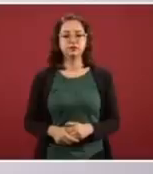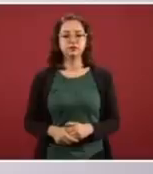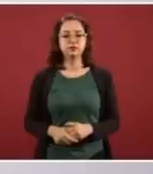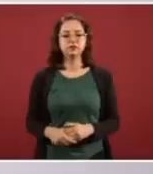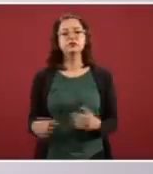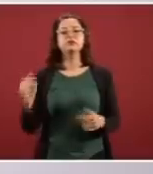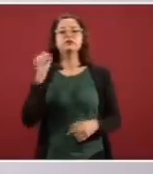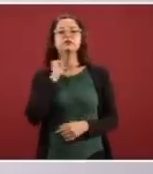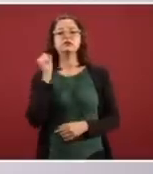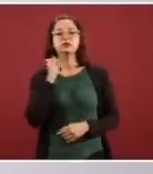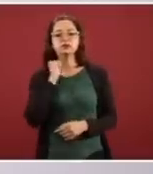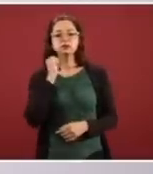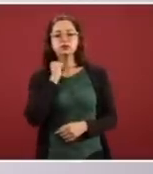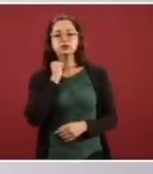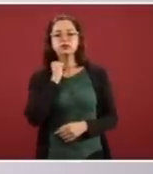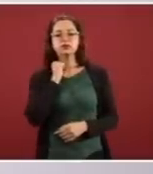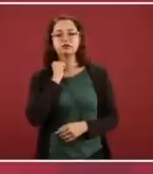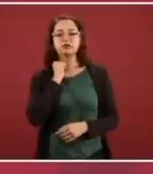senadores,